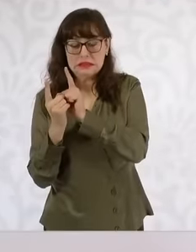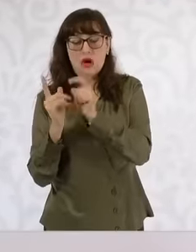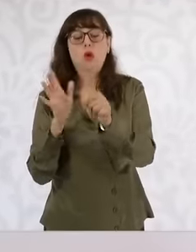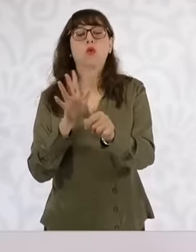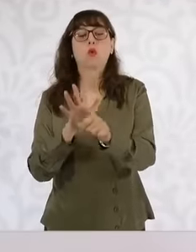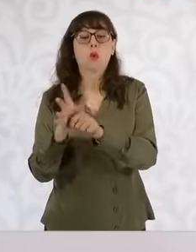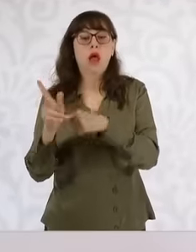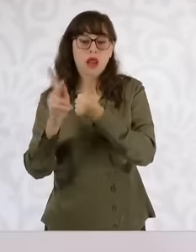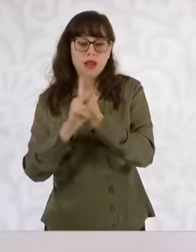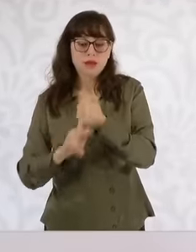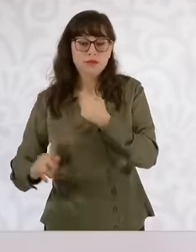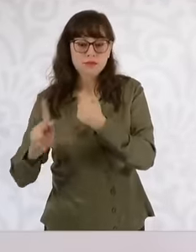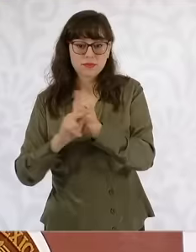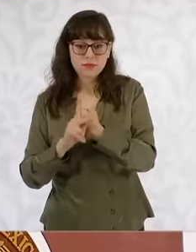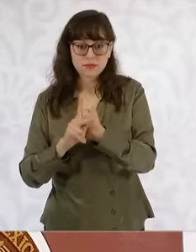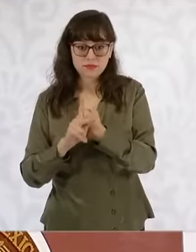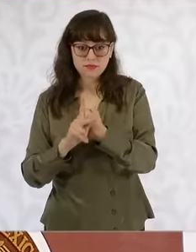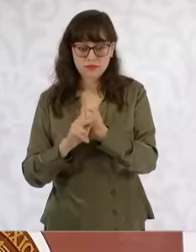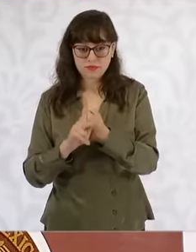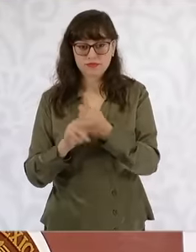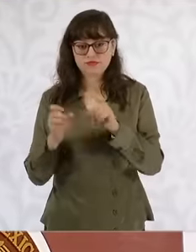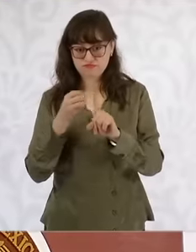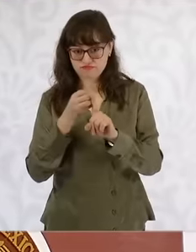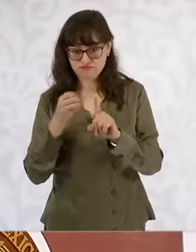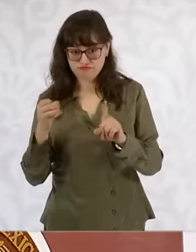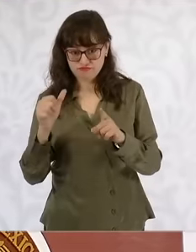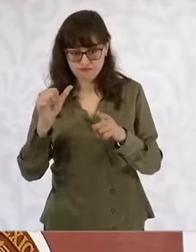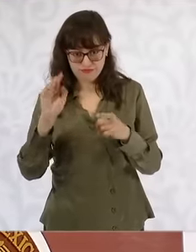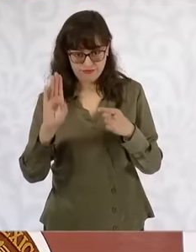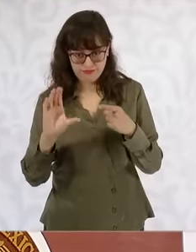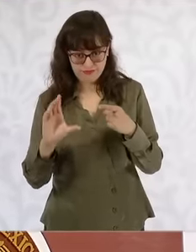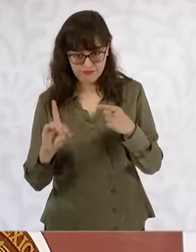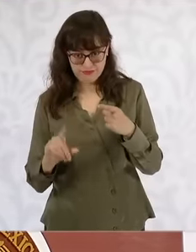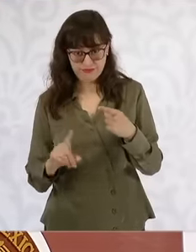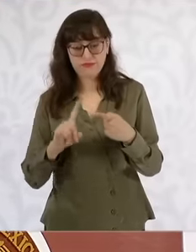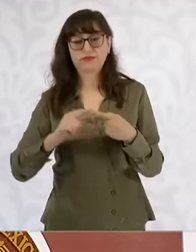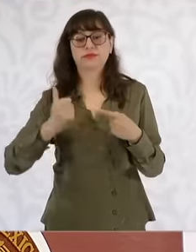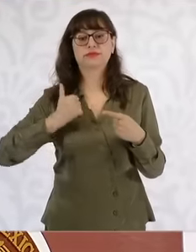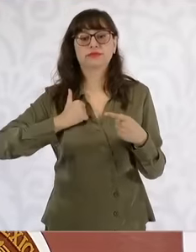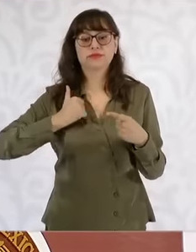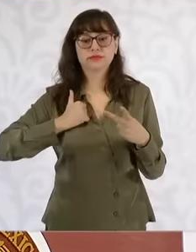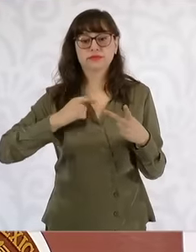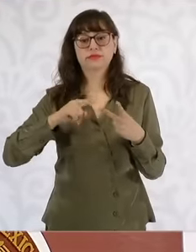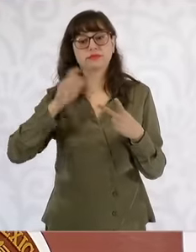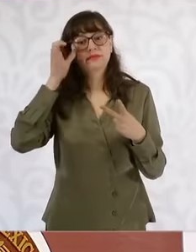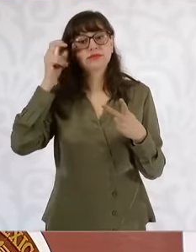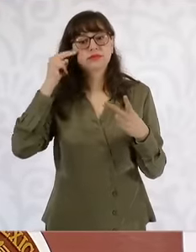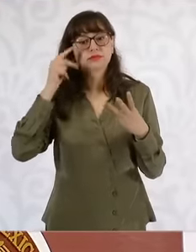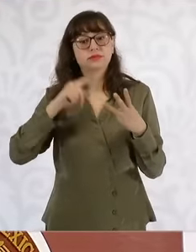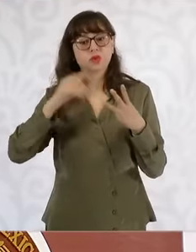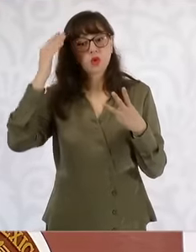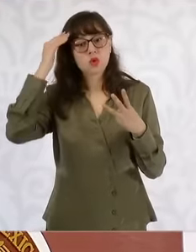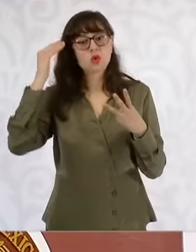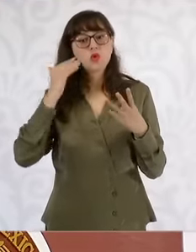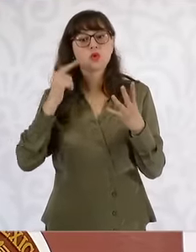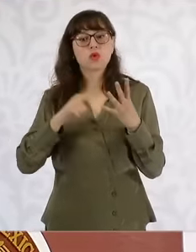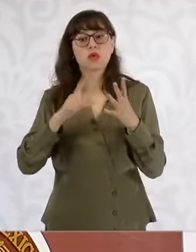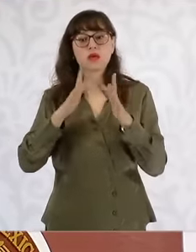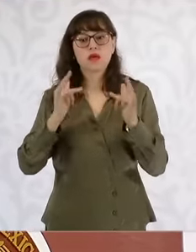a mencionar por orden alfabético, están Canadá, China, Corea,